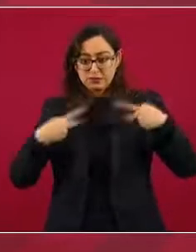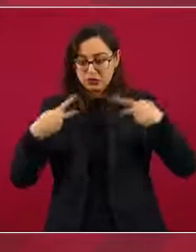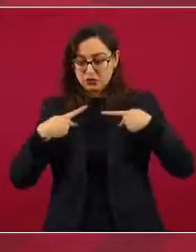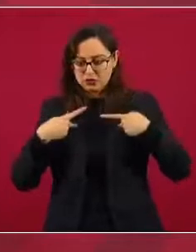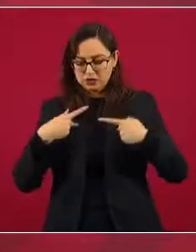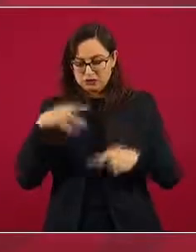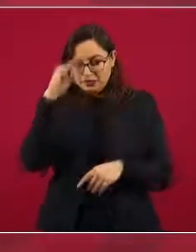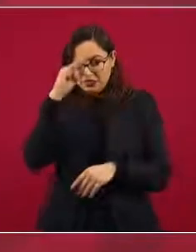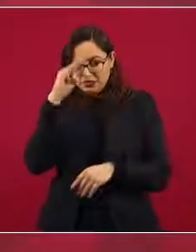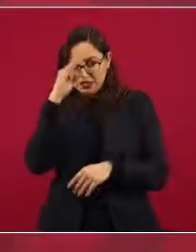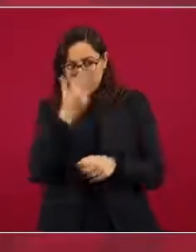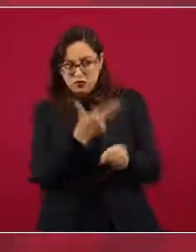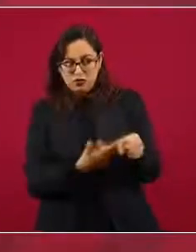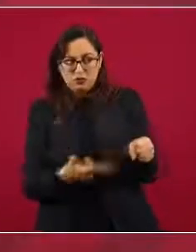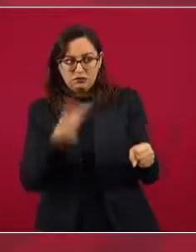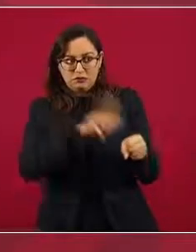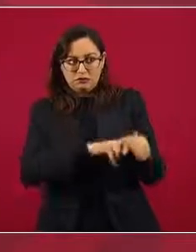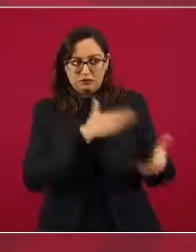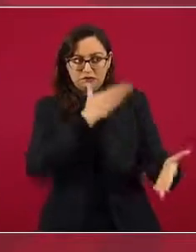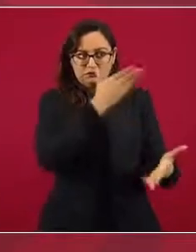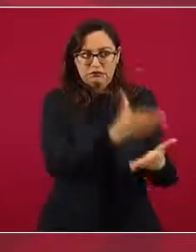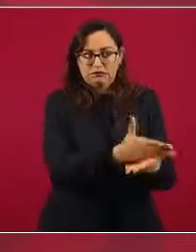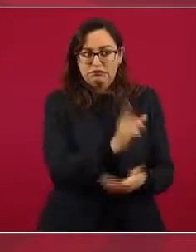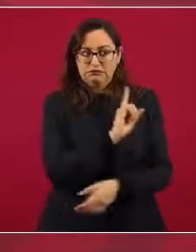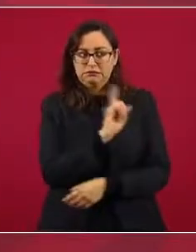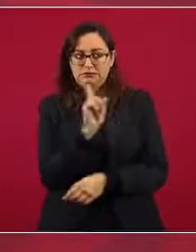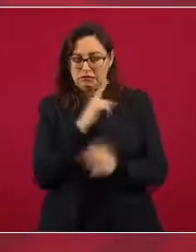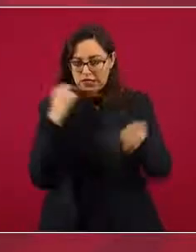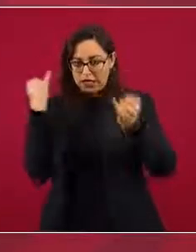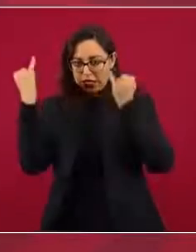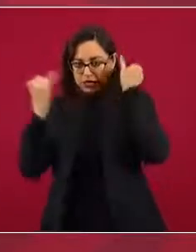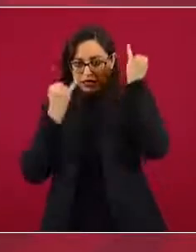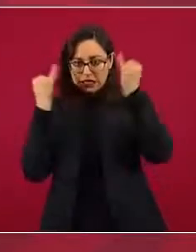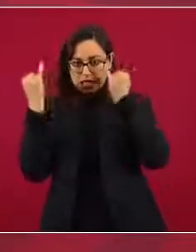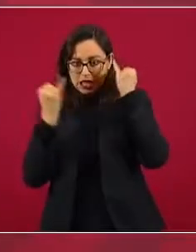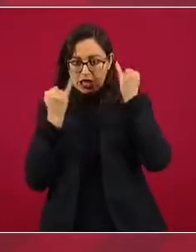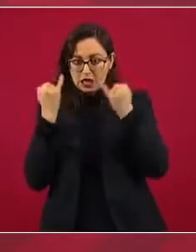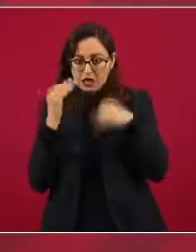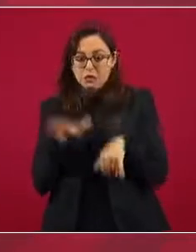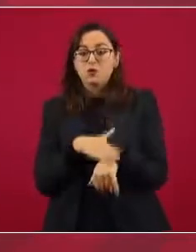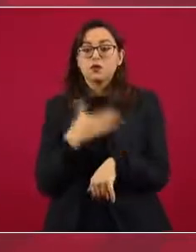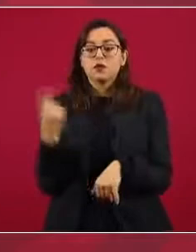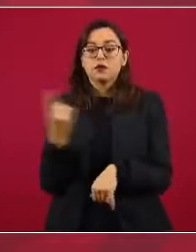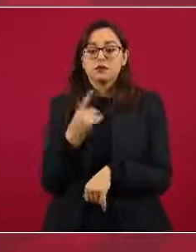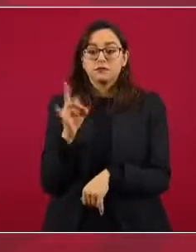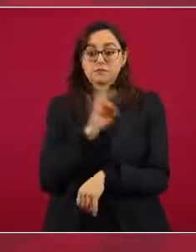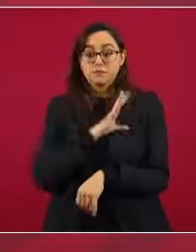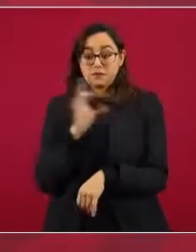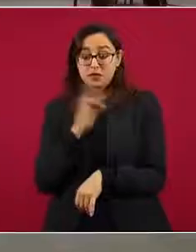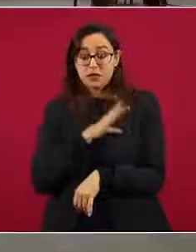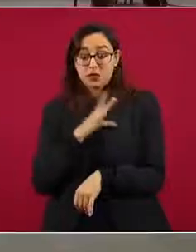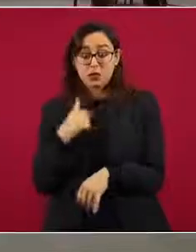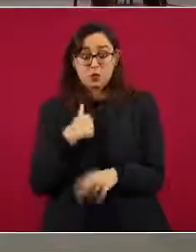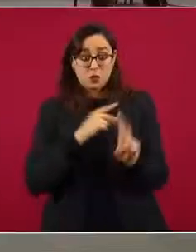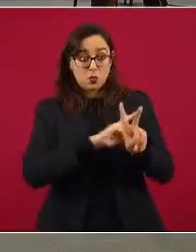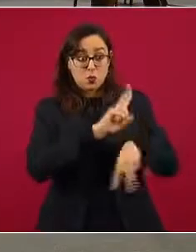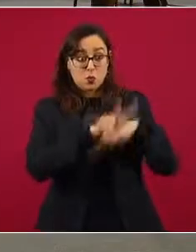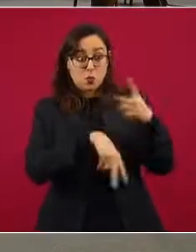personas tardan en llegar a los hospitales, pero una muy importante es el temor de que si la persona llega al